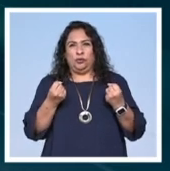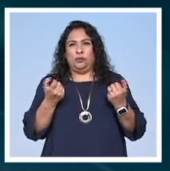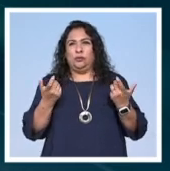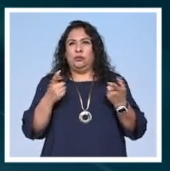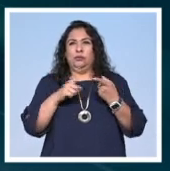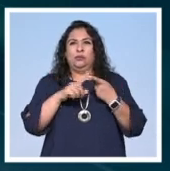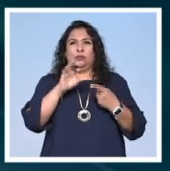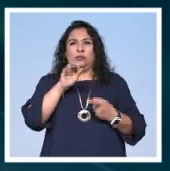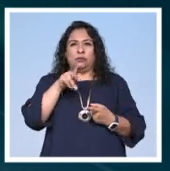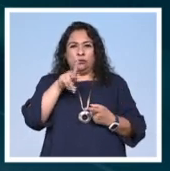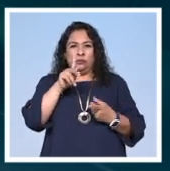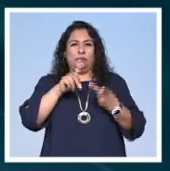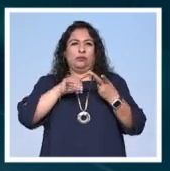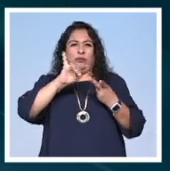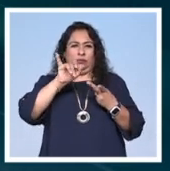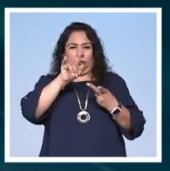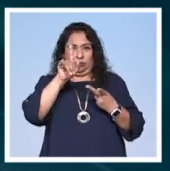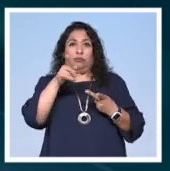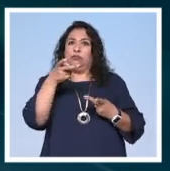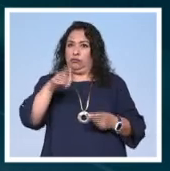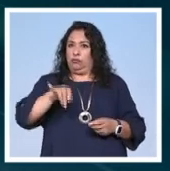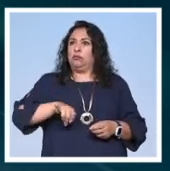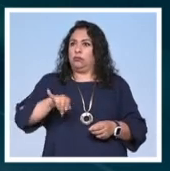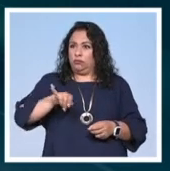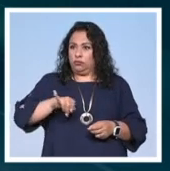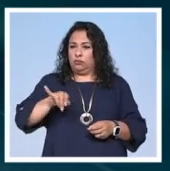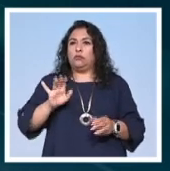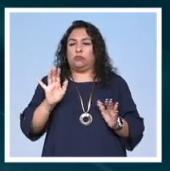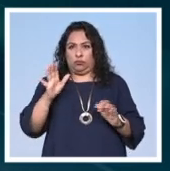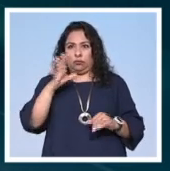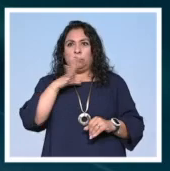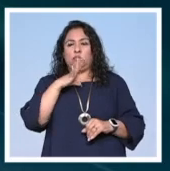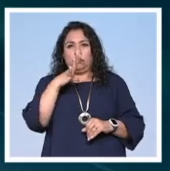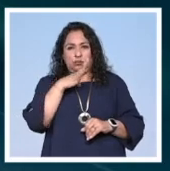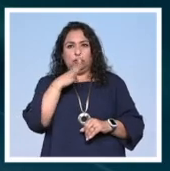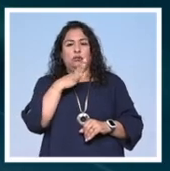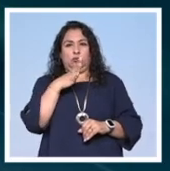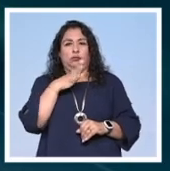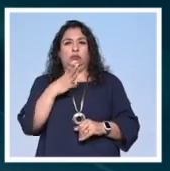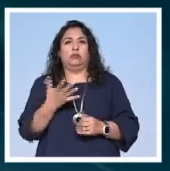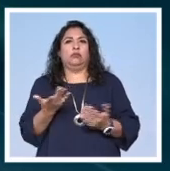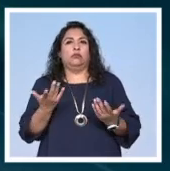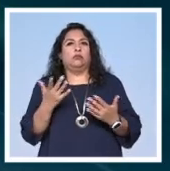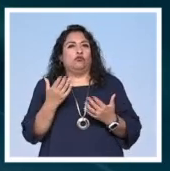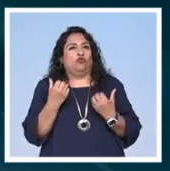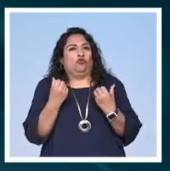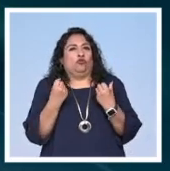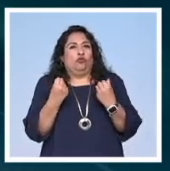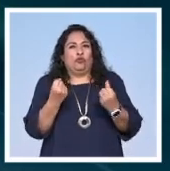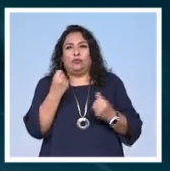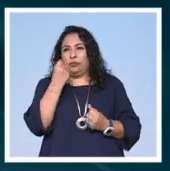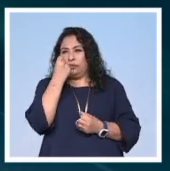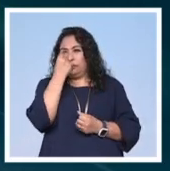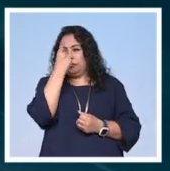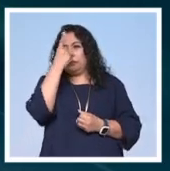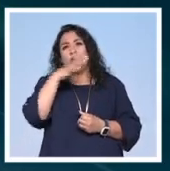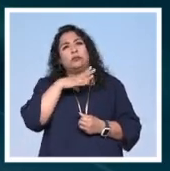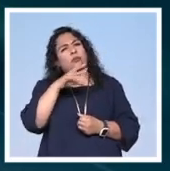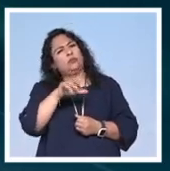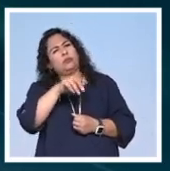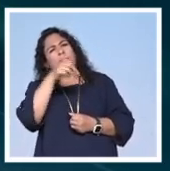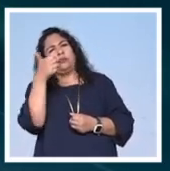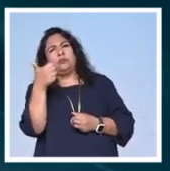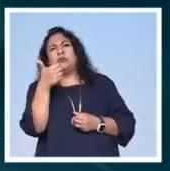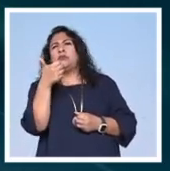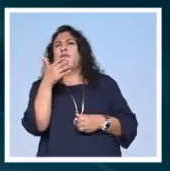Funk el jazz y todo esto muy interesantes y y tienen esta más fuerza de composición y hay otras piezas del